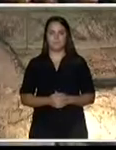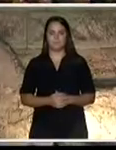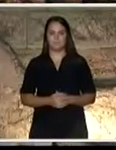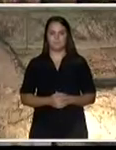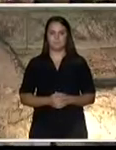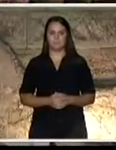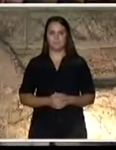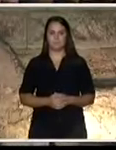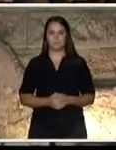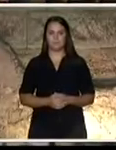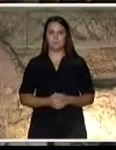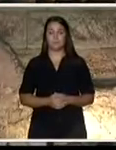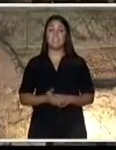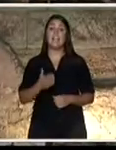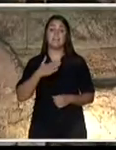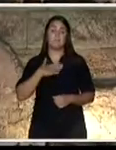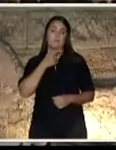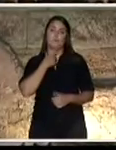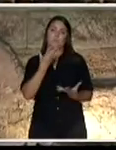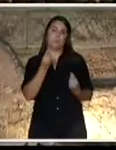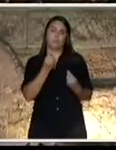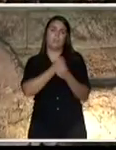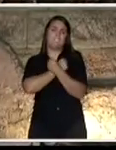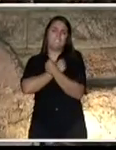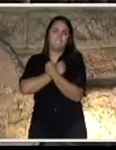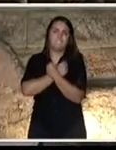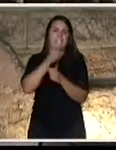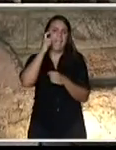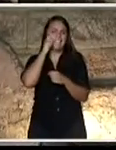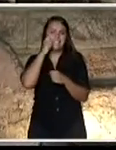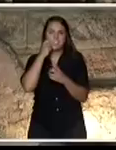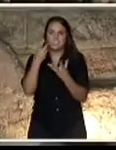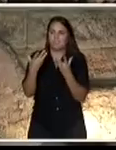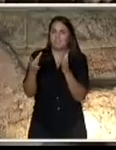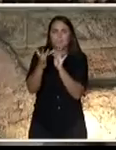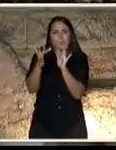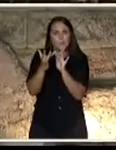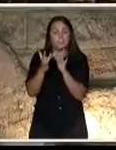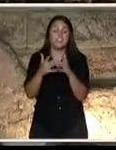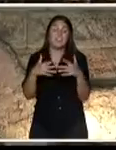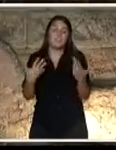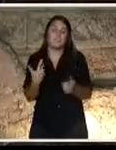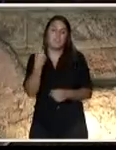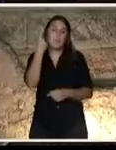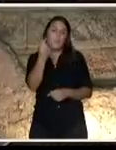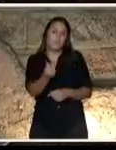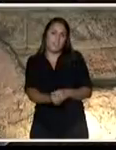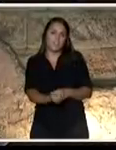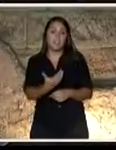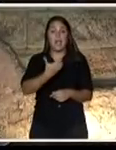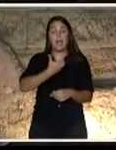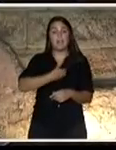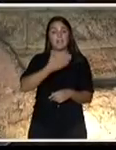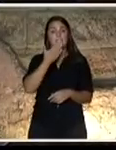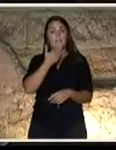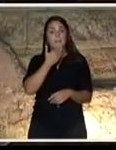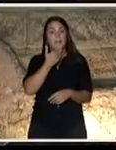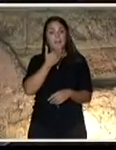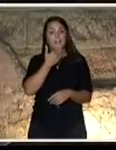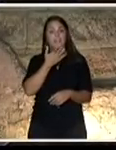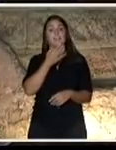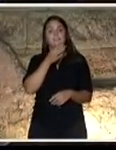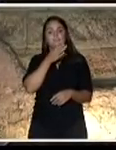A mí me gustan mucho los hermanamientos, los abrazos, los cariños. Y entonces un día cuando el alcalde de Mérida